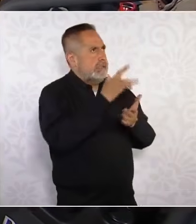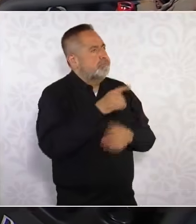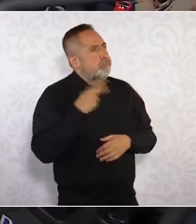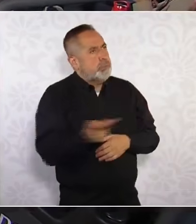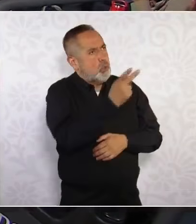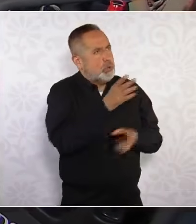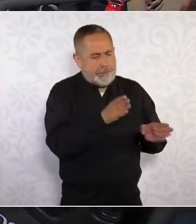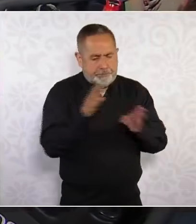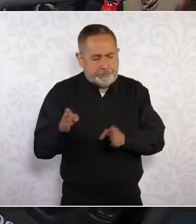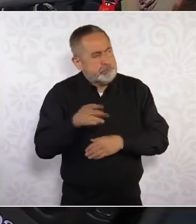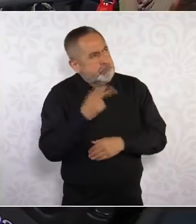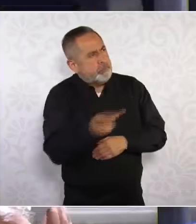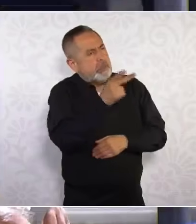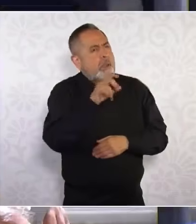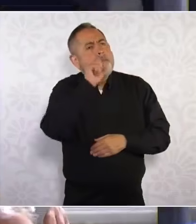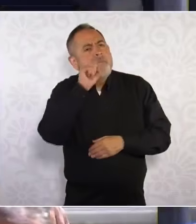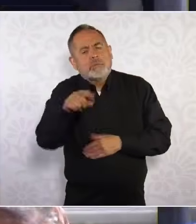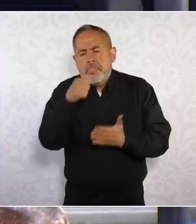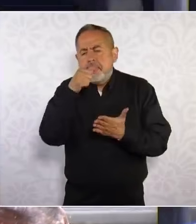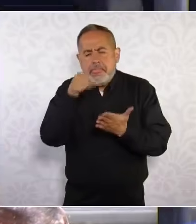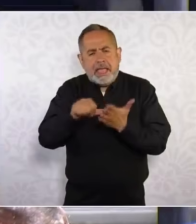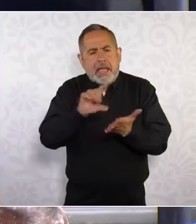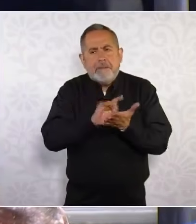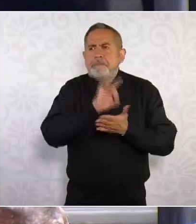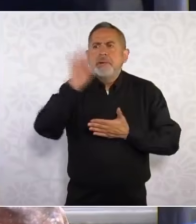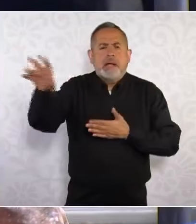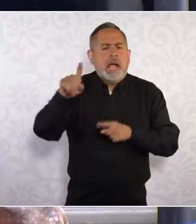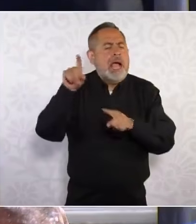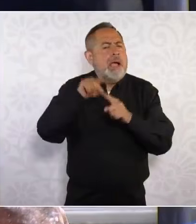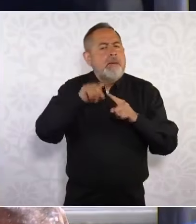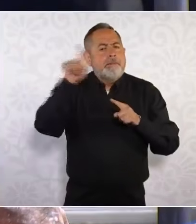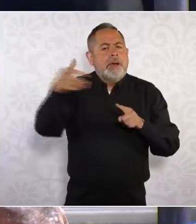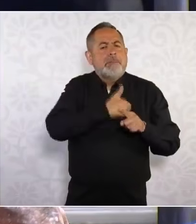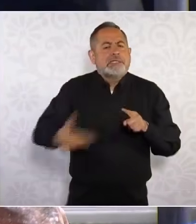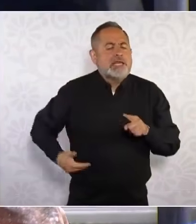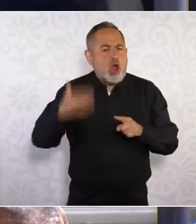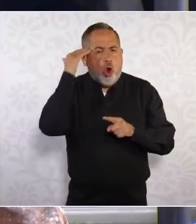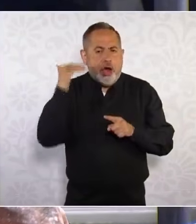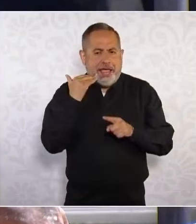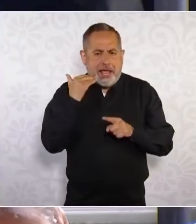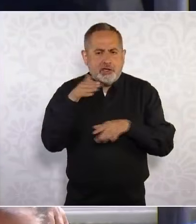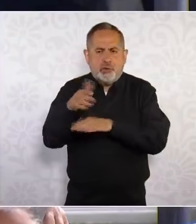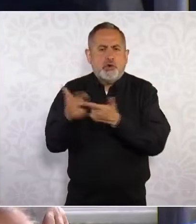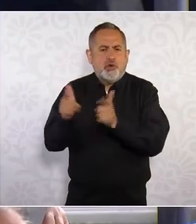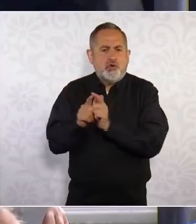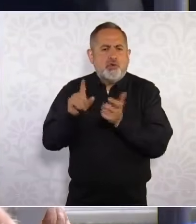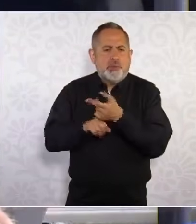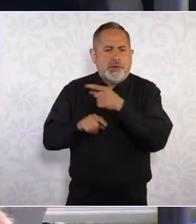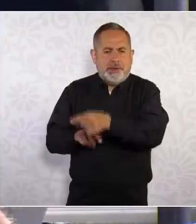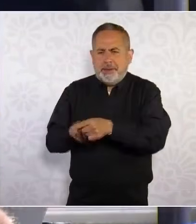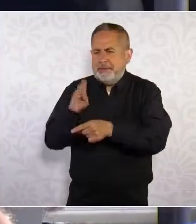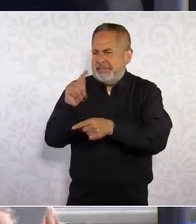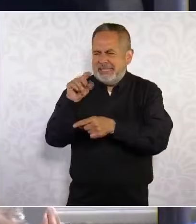también, dándole seguimiento a la carta que le mandó usted al presidente de Corea sobre este grupo BTC,